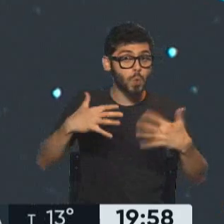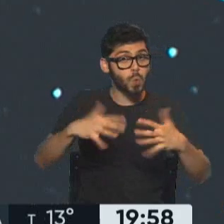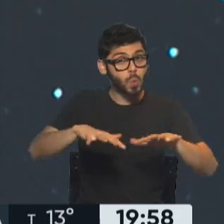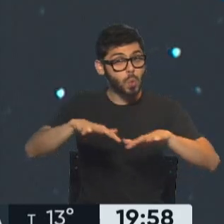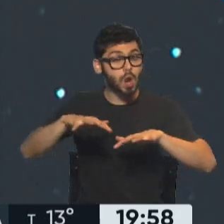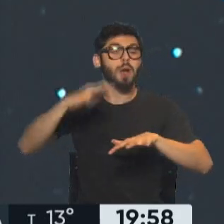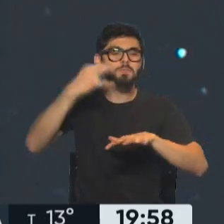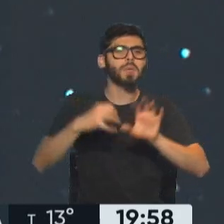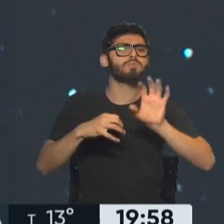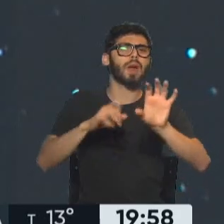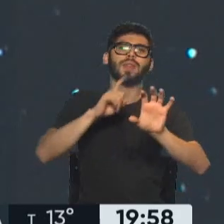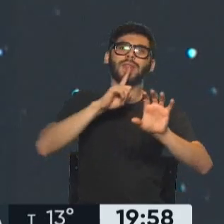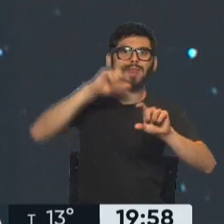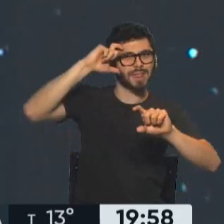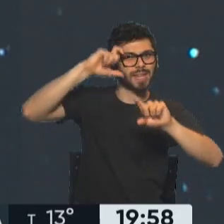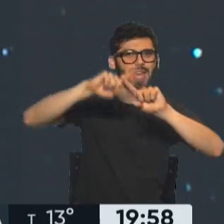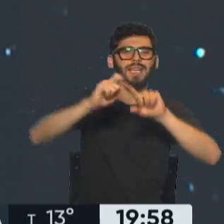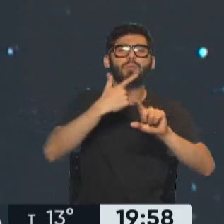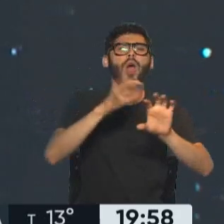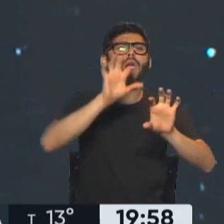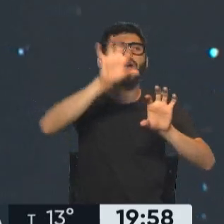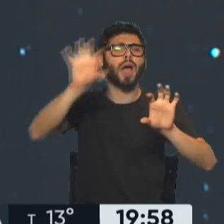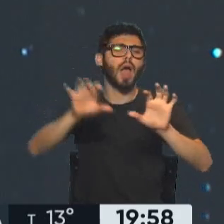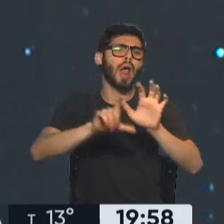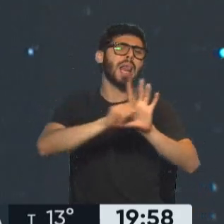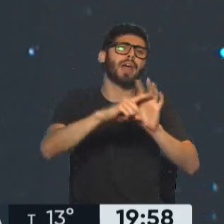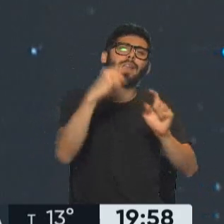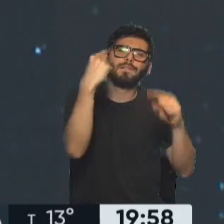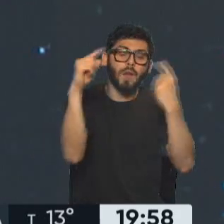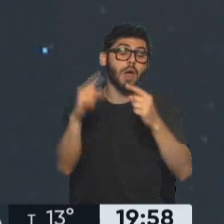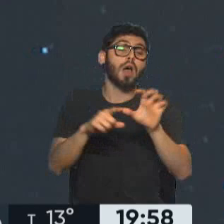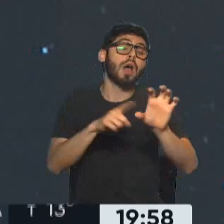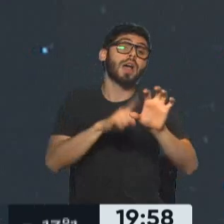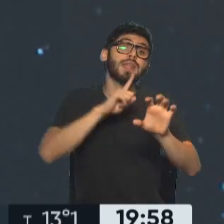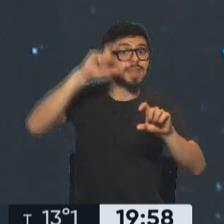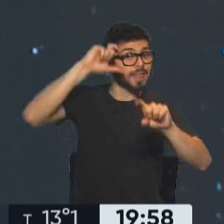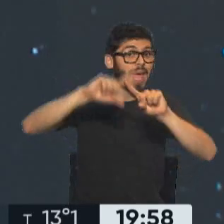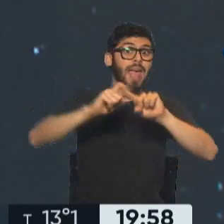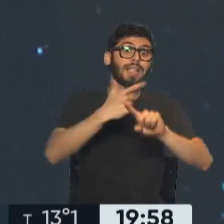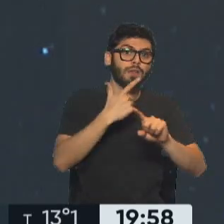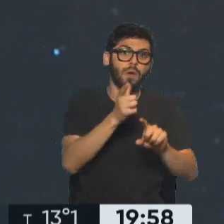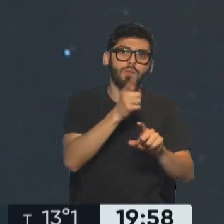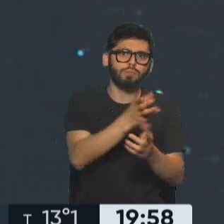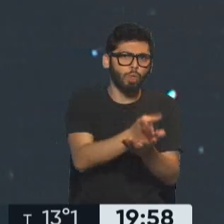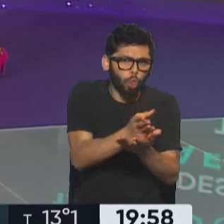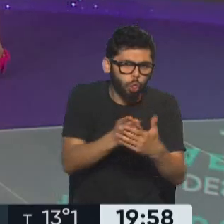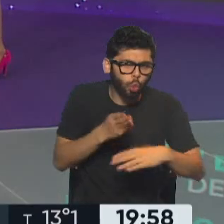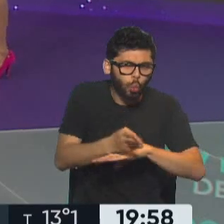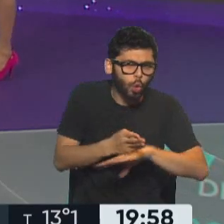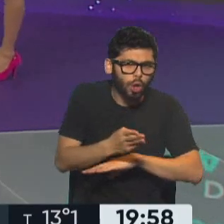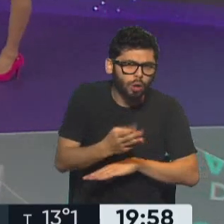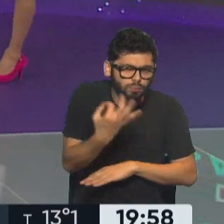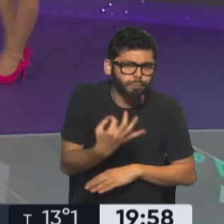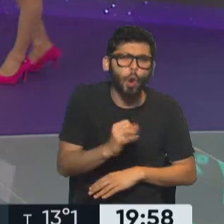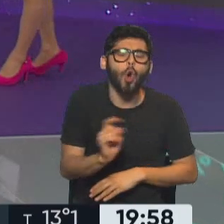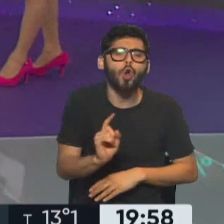puntualmente de Texas, porque supongo que cada estado debe tener sus leyes. A lo mejor debe ser tal vez Texas uno de los más duros, ¿no? Es importante eso porque